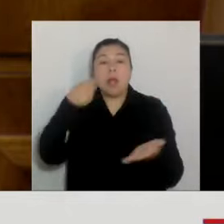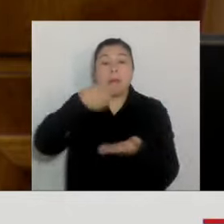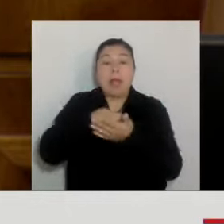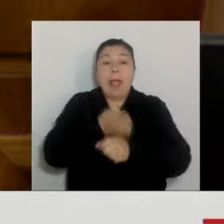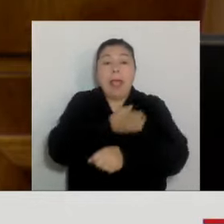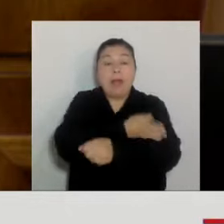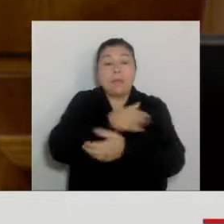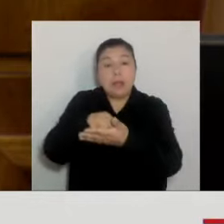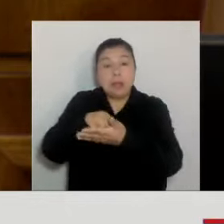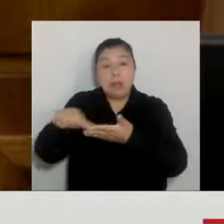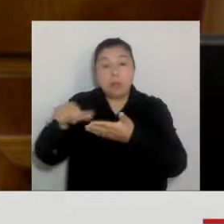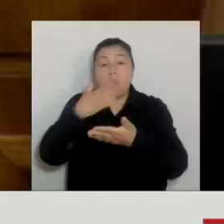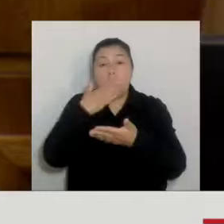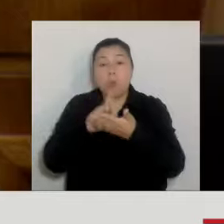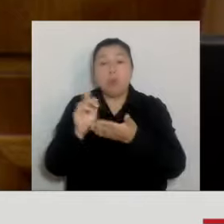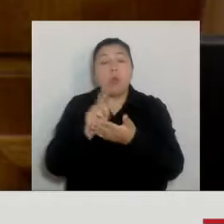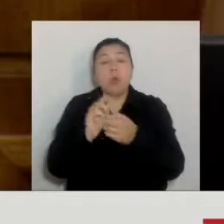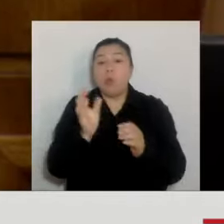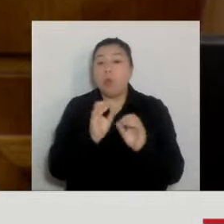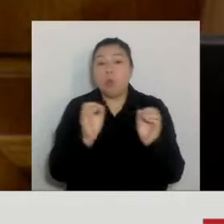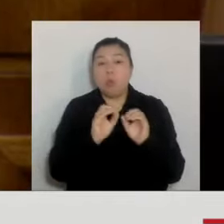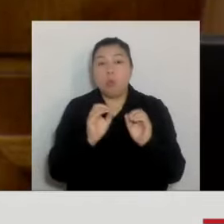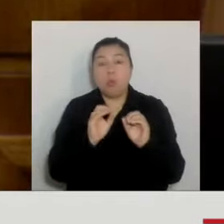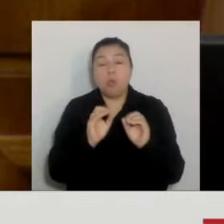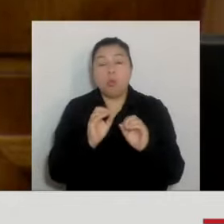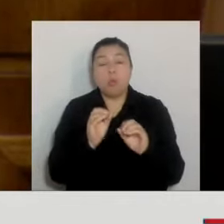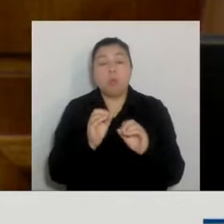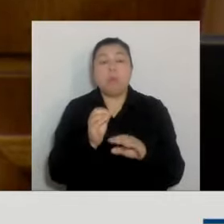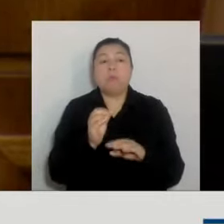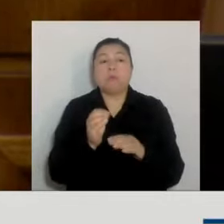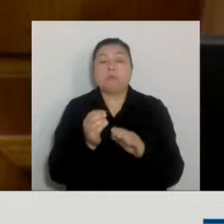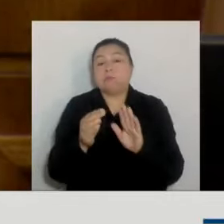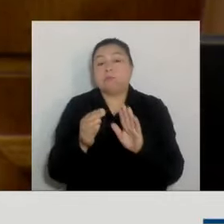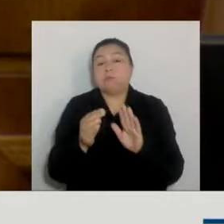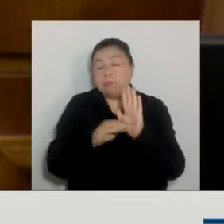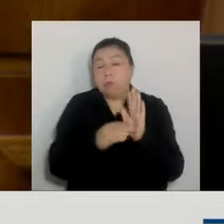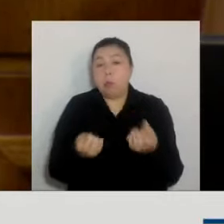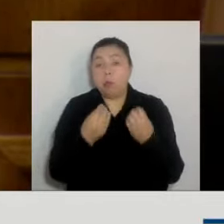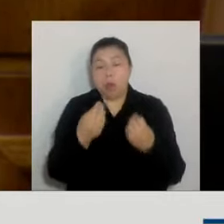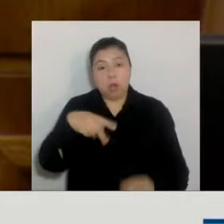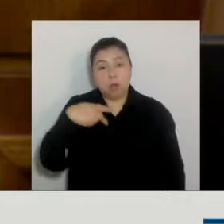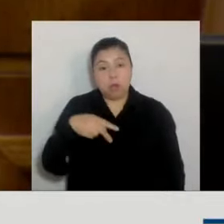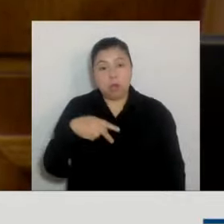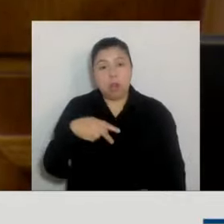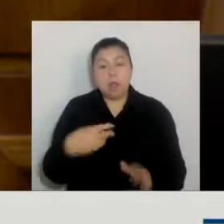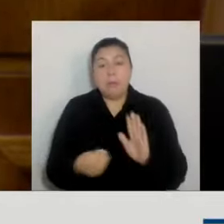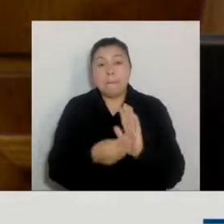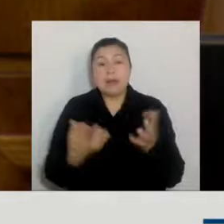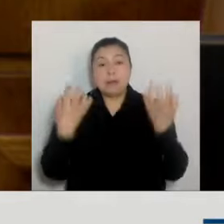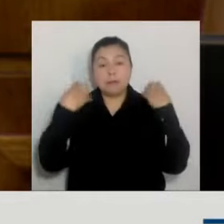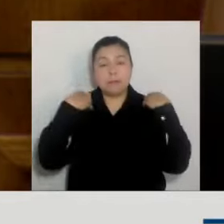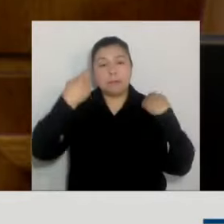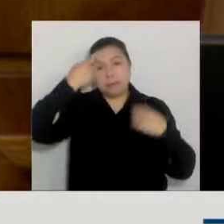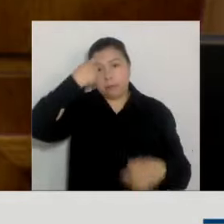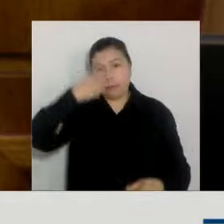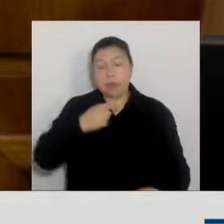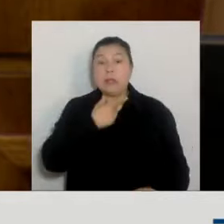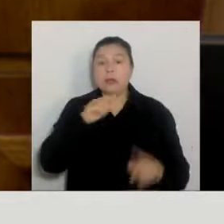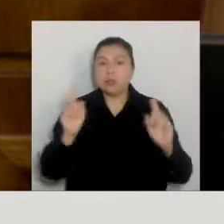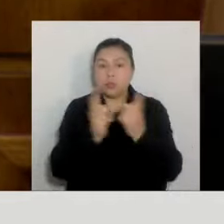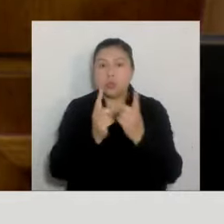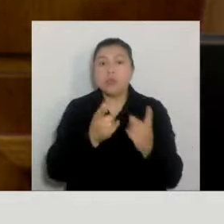también cuando no se presenta ningún eh requerimiento me parece que es una buena noticia que se entregue más facultades no obstante y quiero ser porque porque